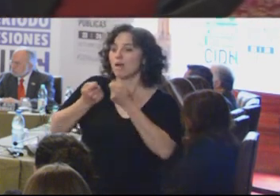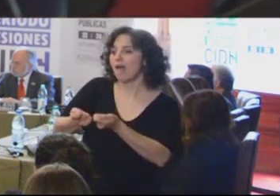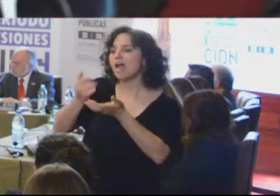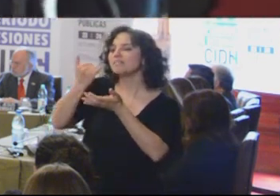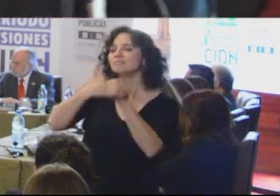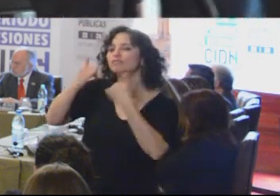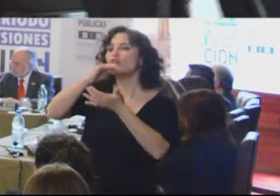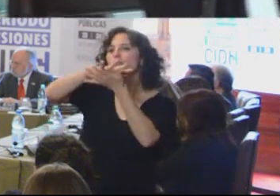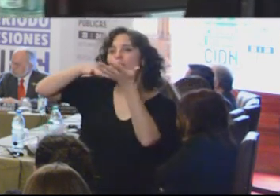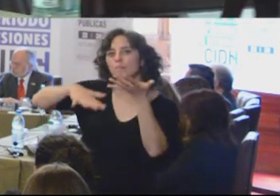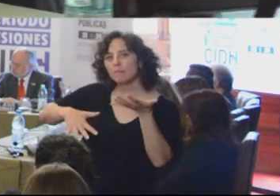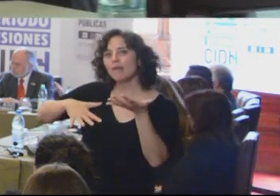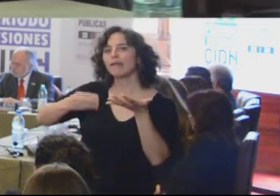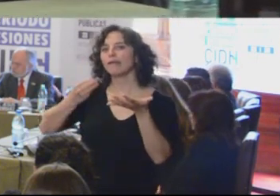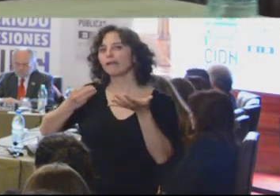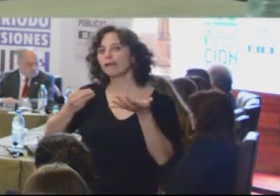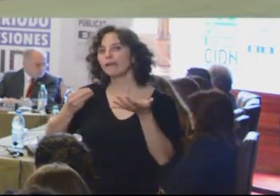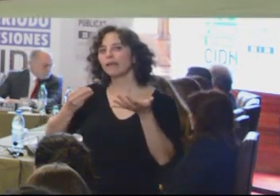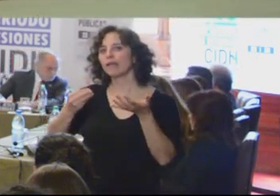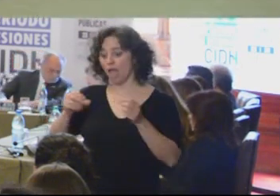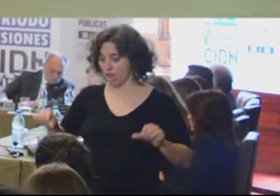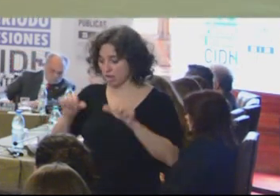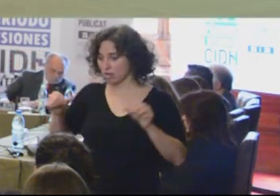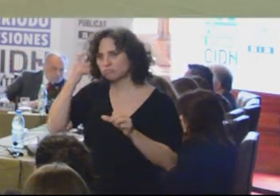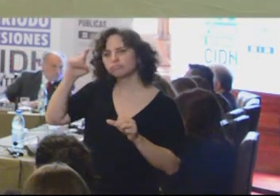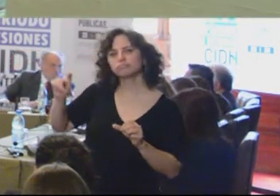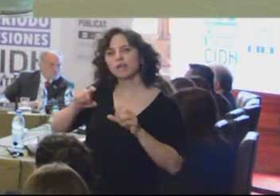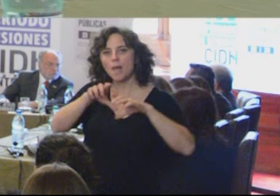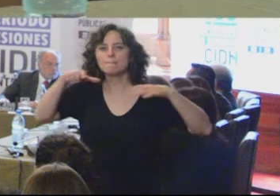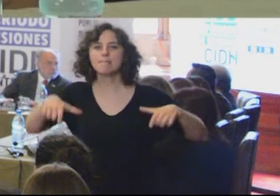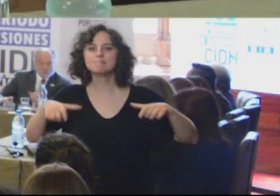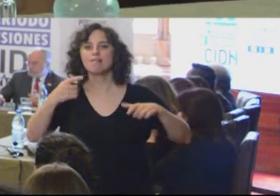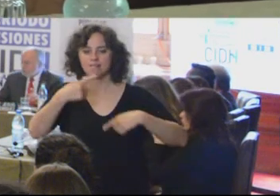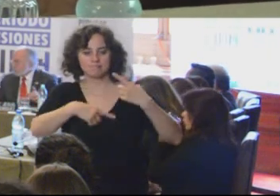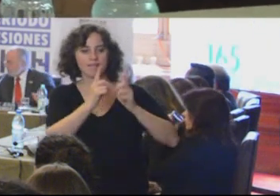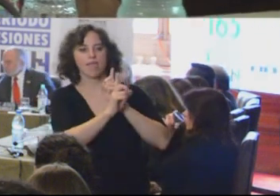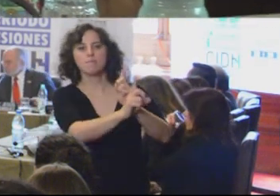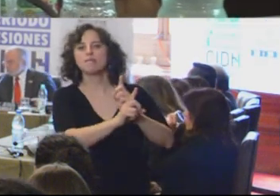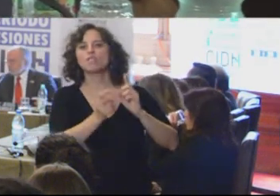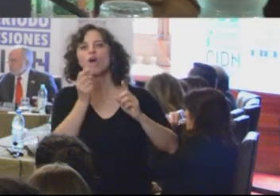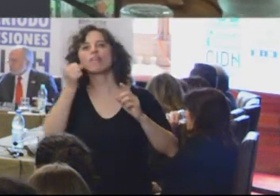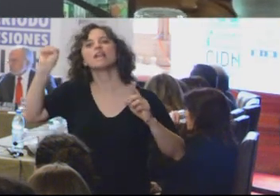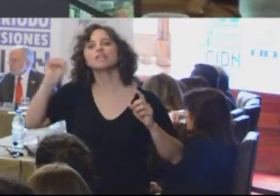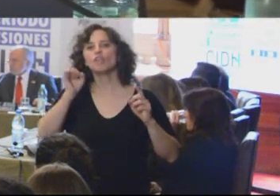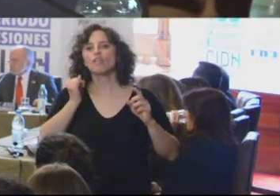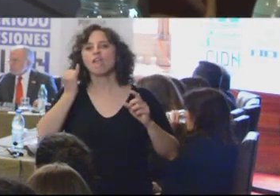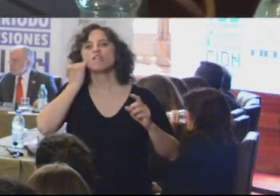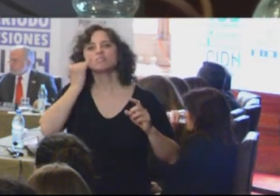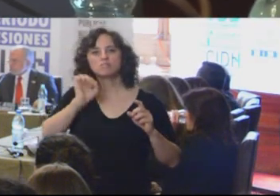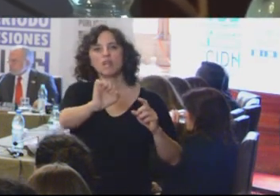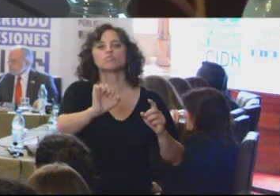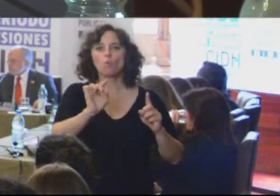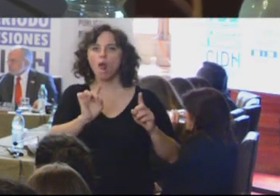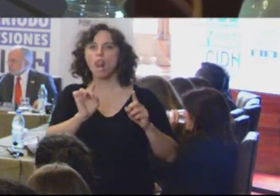informe que ha elaborado la mesa de seguimiento respecto del delito de violencia sexual y el marco del